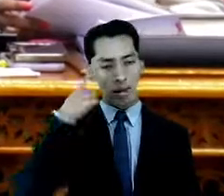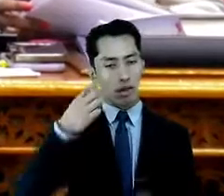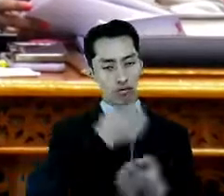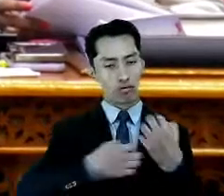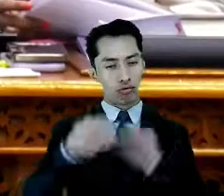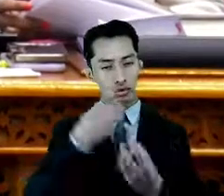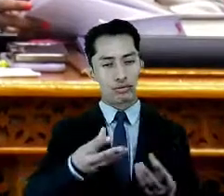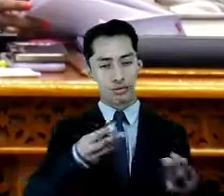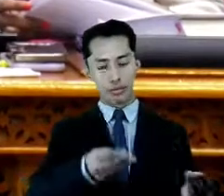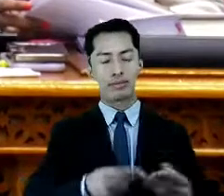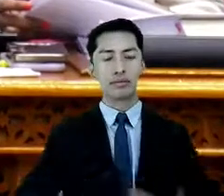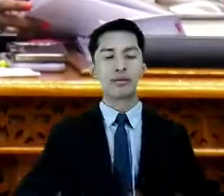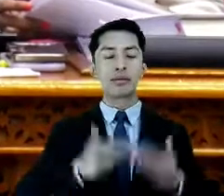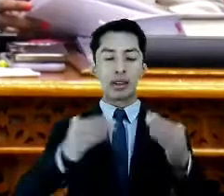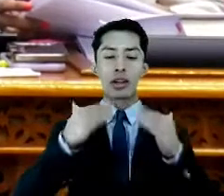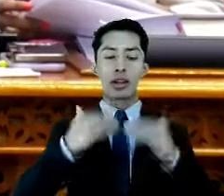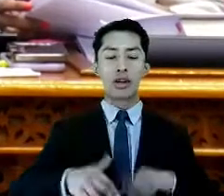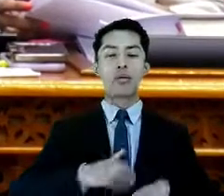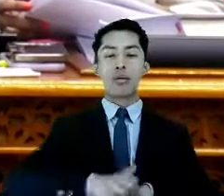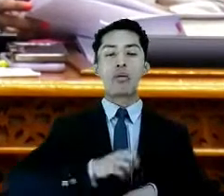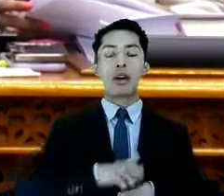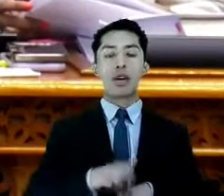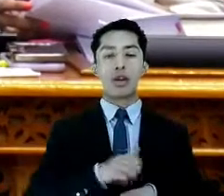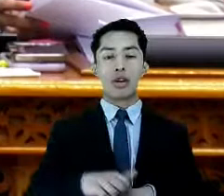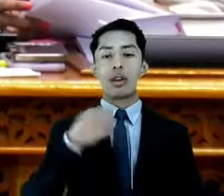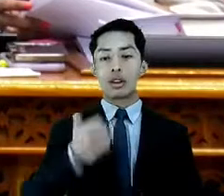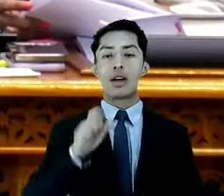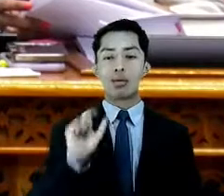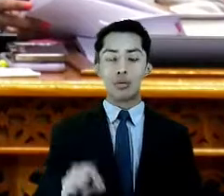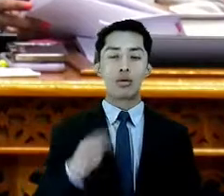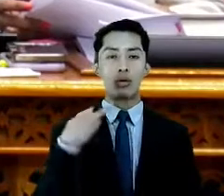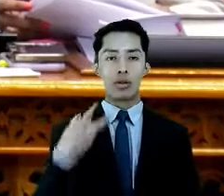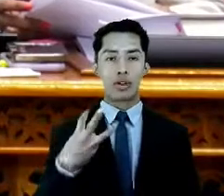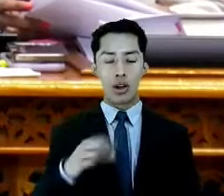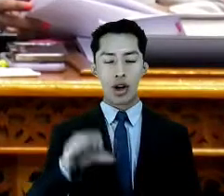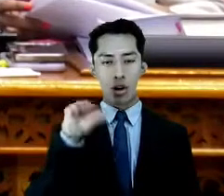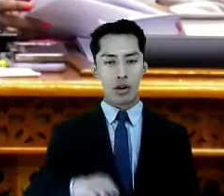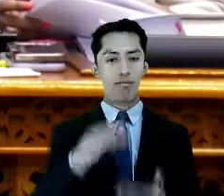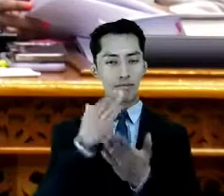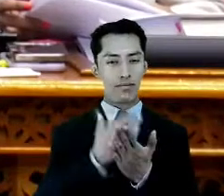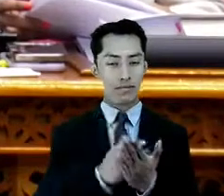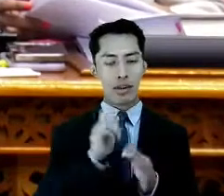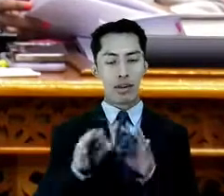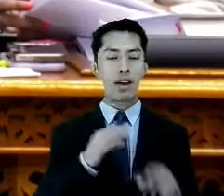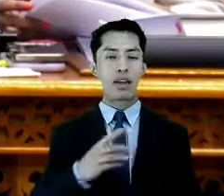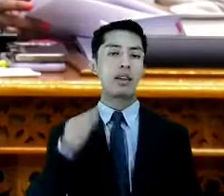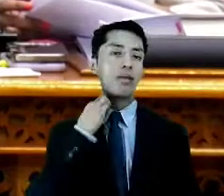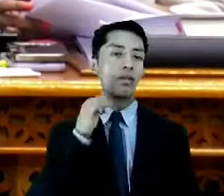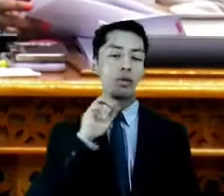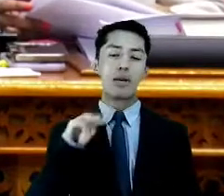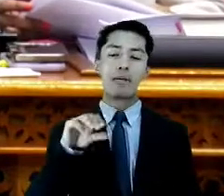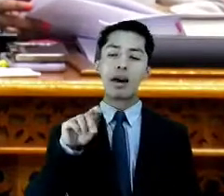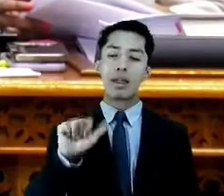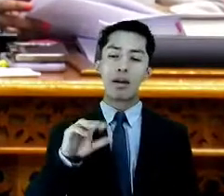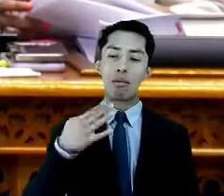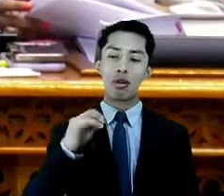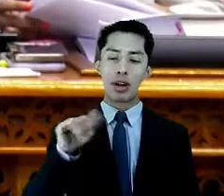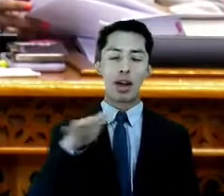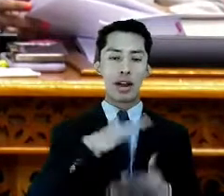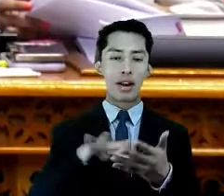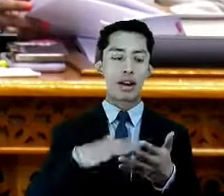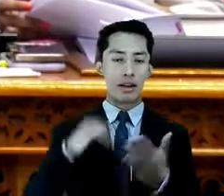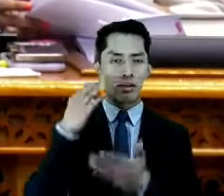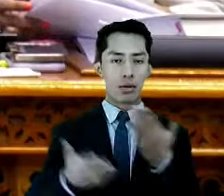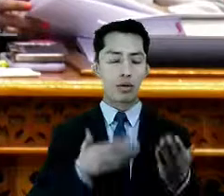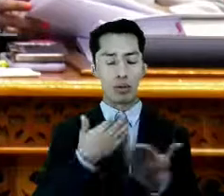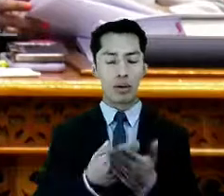y dictamen. Atendiendo el punto 6.3 del orden del día, La diputada Marta Moya leerá la iniciativa